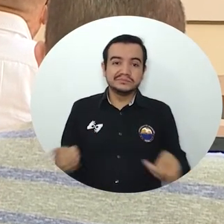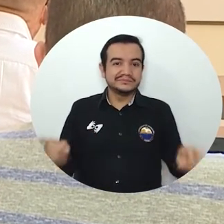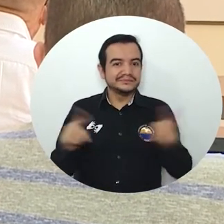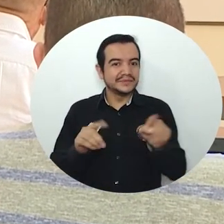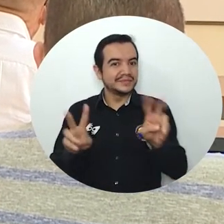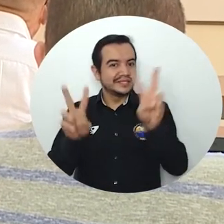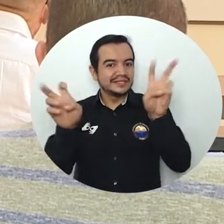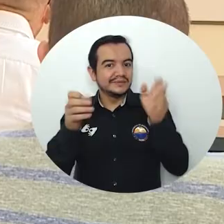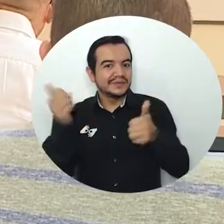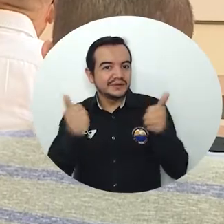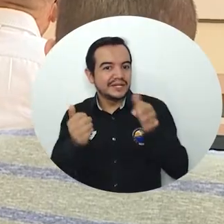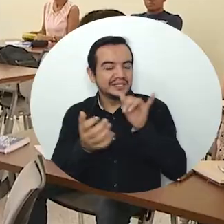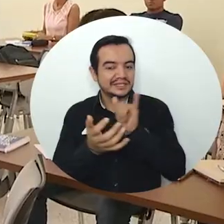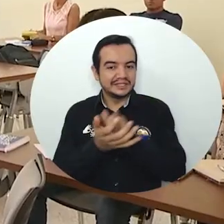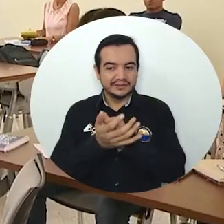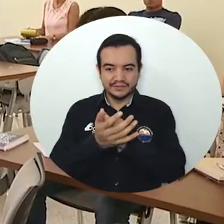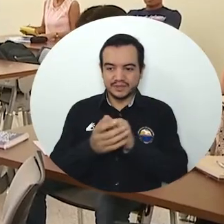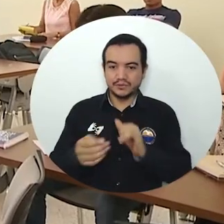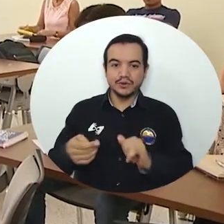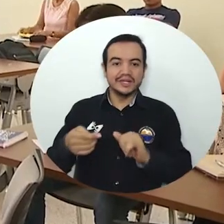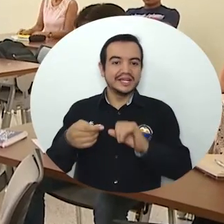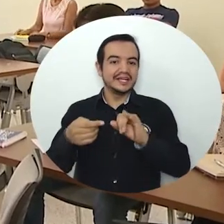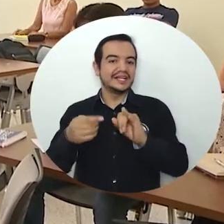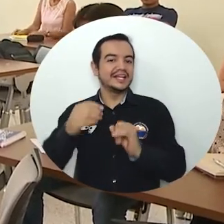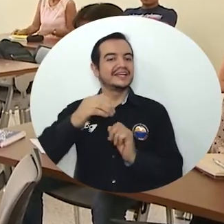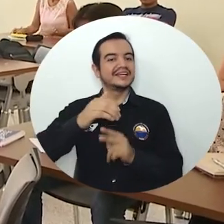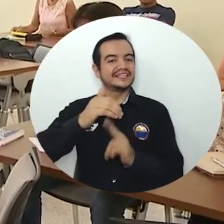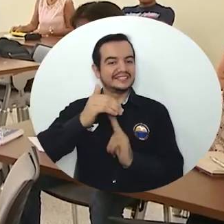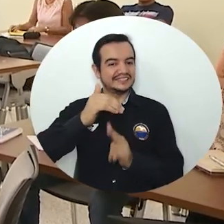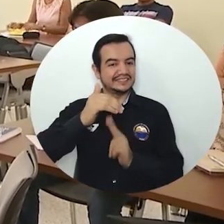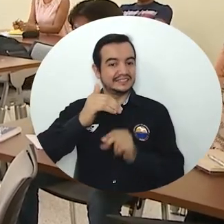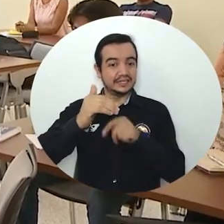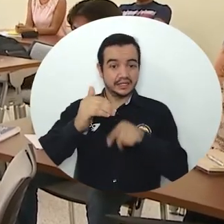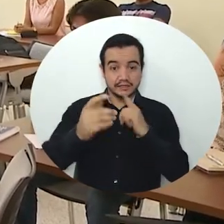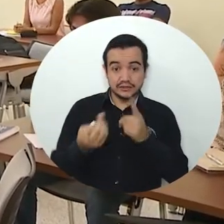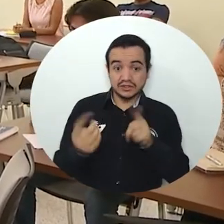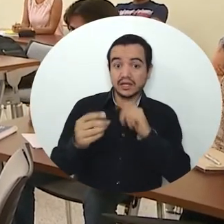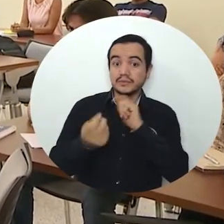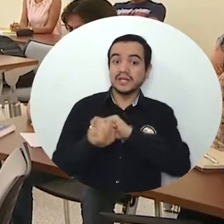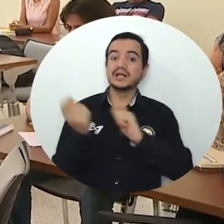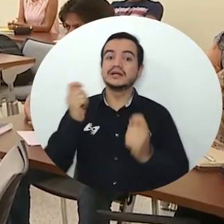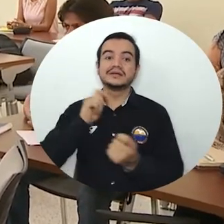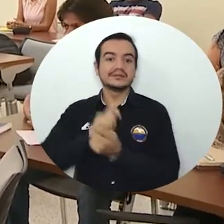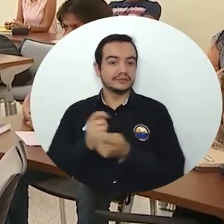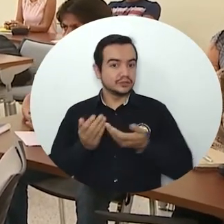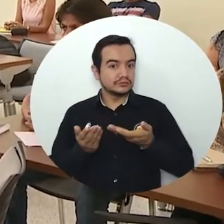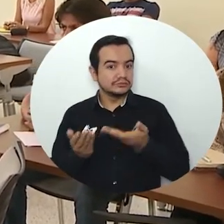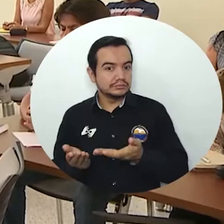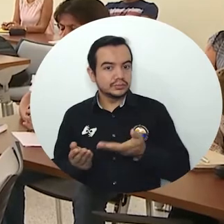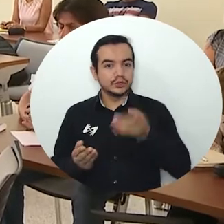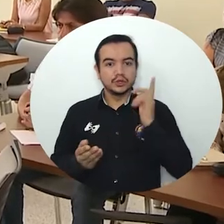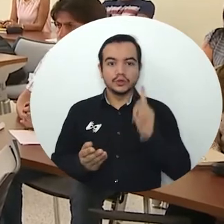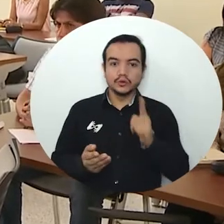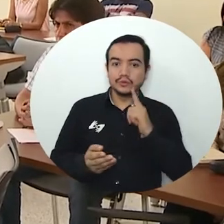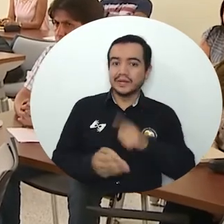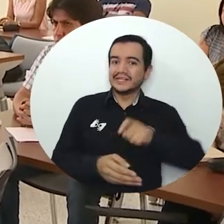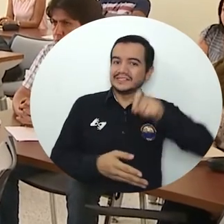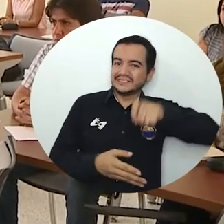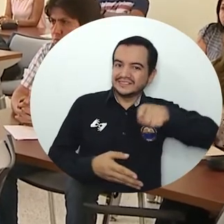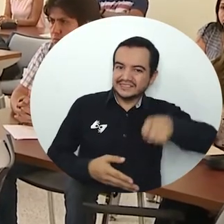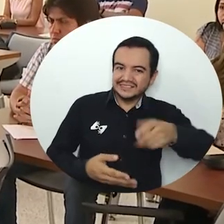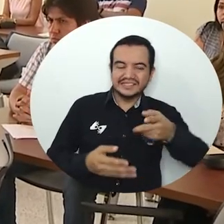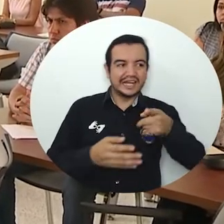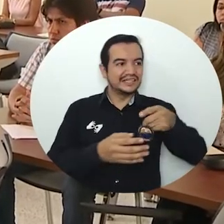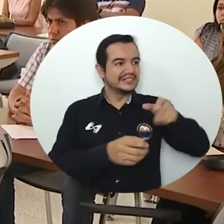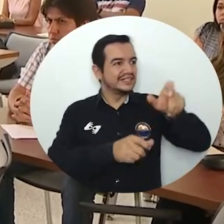que tiene que ver con toda la transformación del ICTEX. Una transformación que ha surgido de la